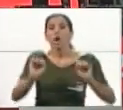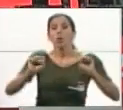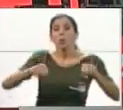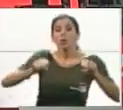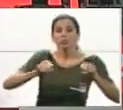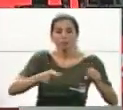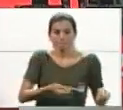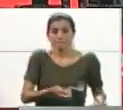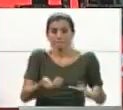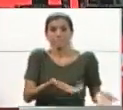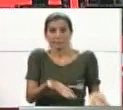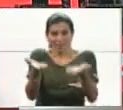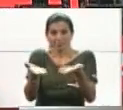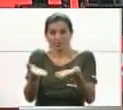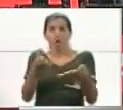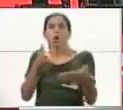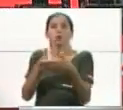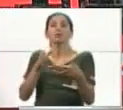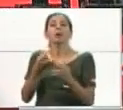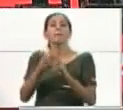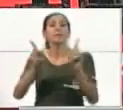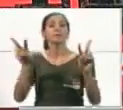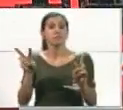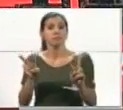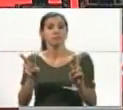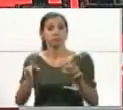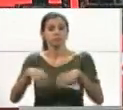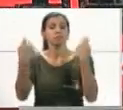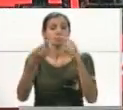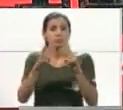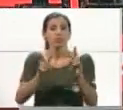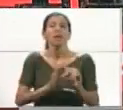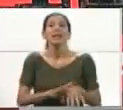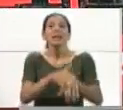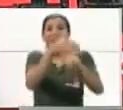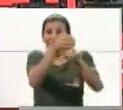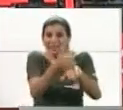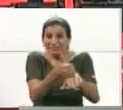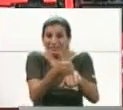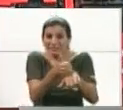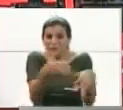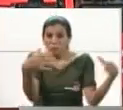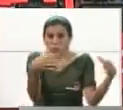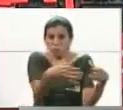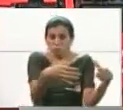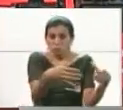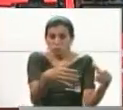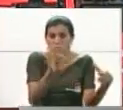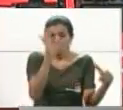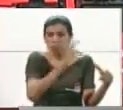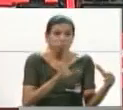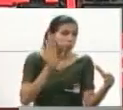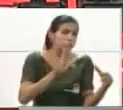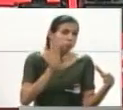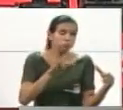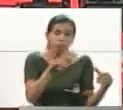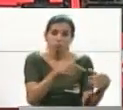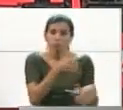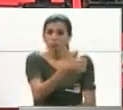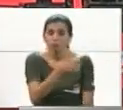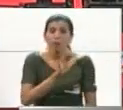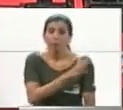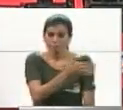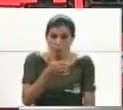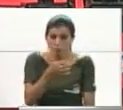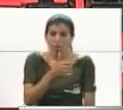sucia maniobra contra la paz del país. Hay dirigentes de la charca que conocen de estos planes, pero por conveniencia